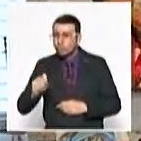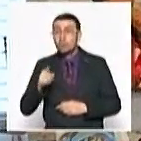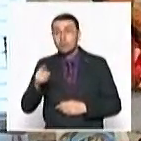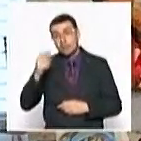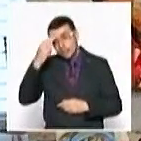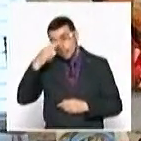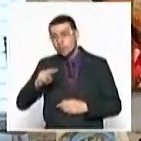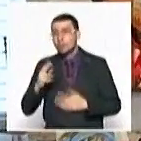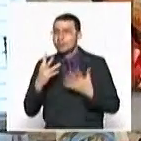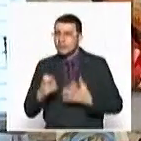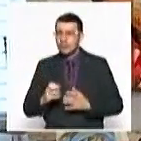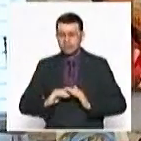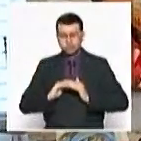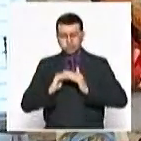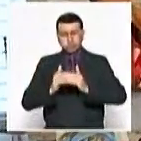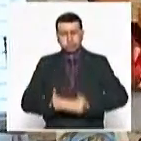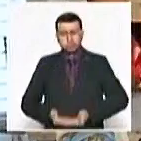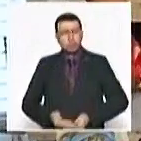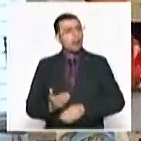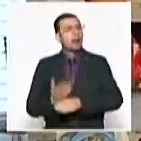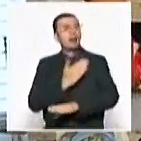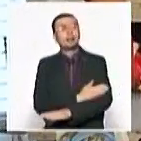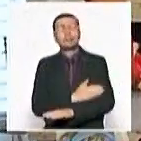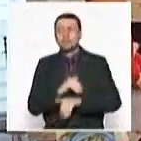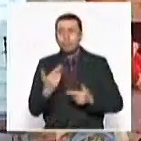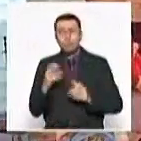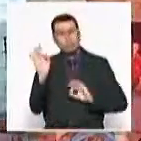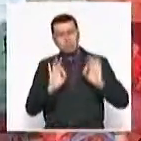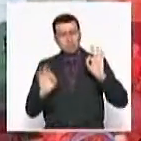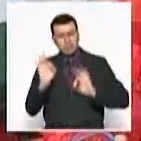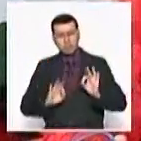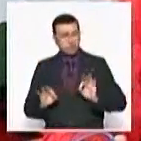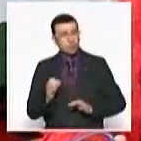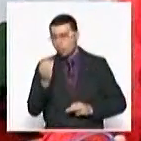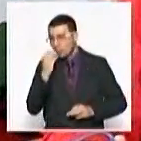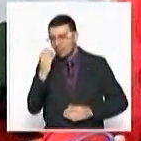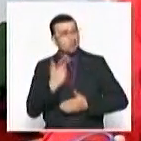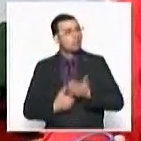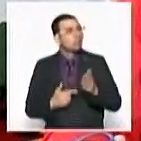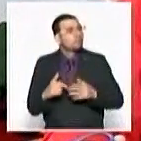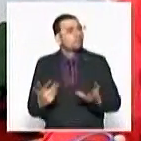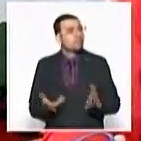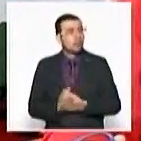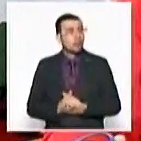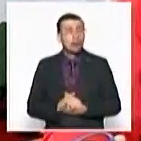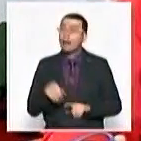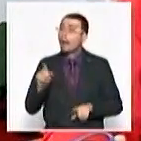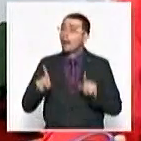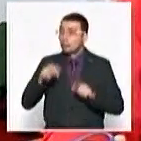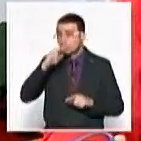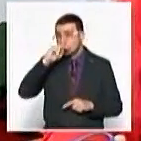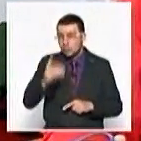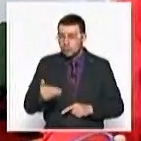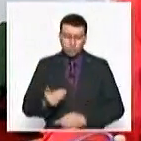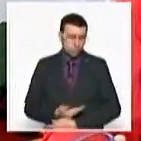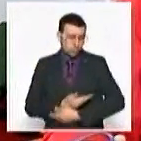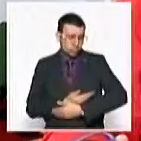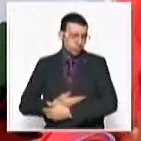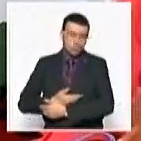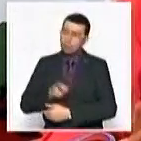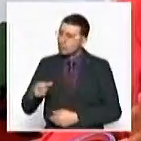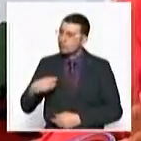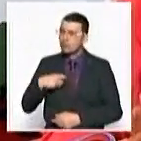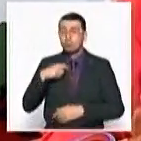hijo, que quieren tener un hijo. ¿Cómo se preparan? ¿Con cuántos meses de anticipación? ¿Qué comen? Uno muchas veces recibe niños que tienen